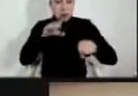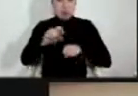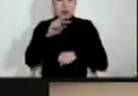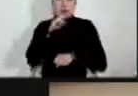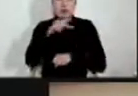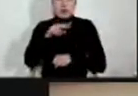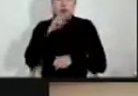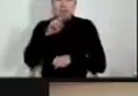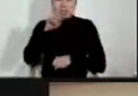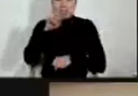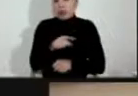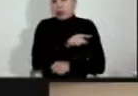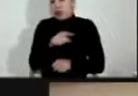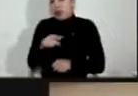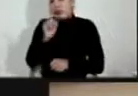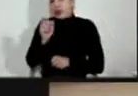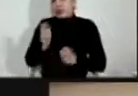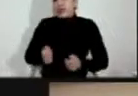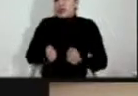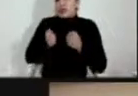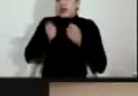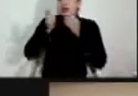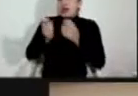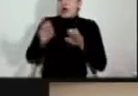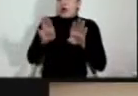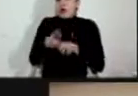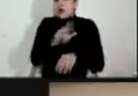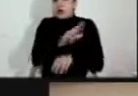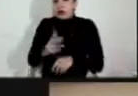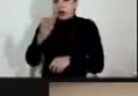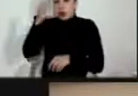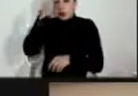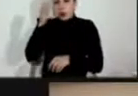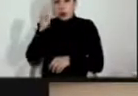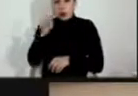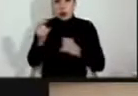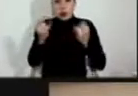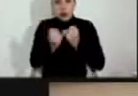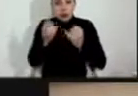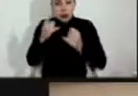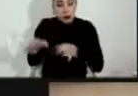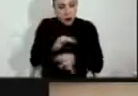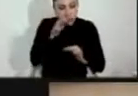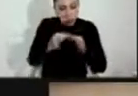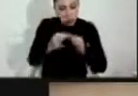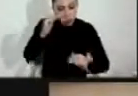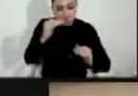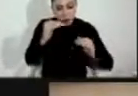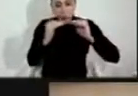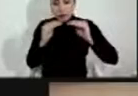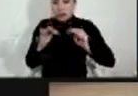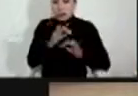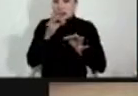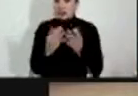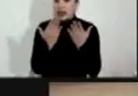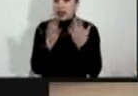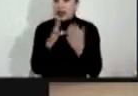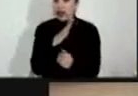que costaron vidas, y aún así la meta por la igualdad sustantiva no la hemos alcanzado. De manera